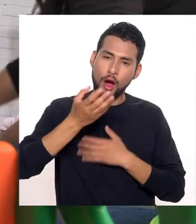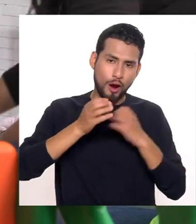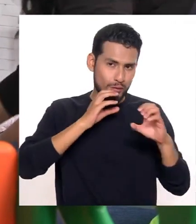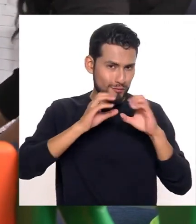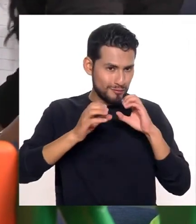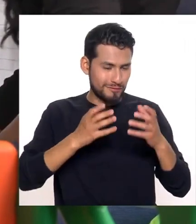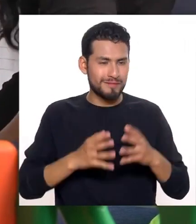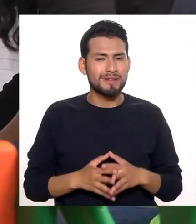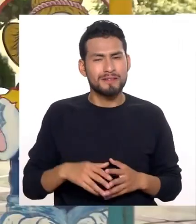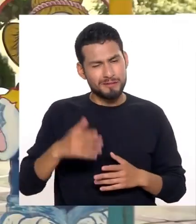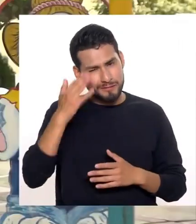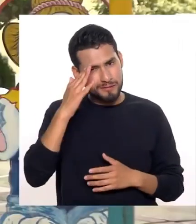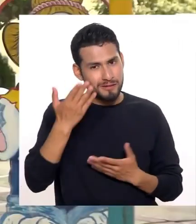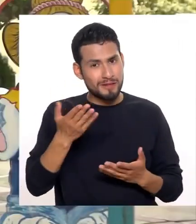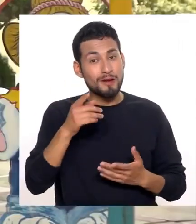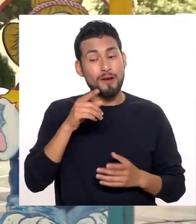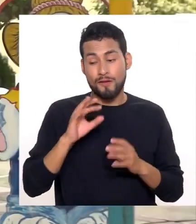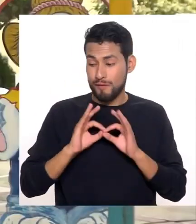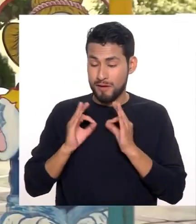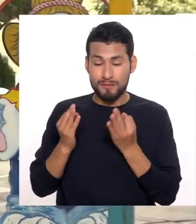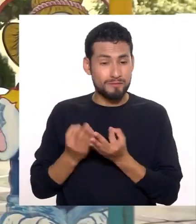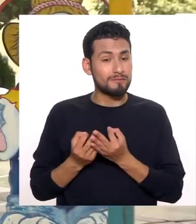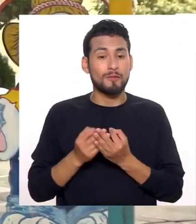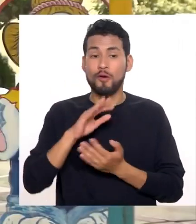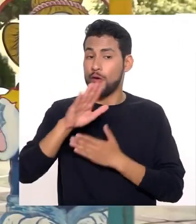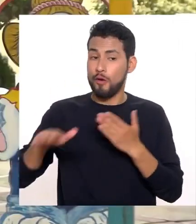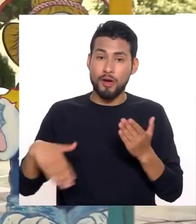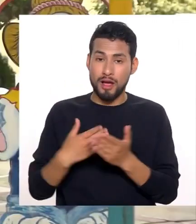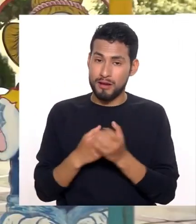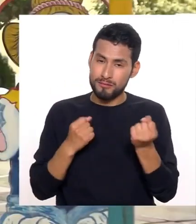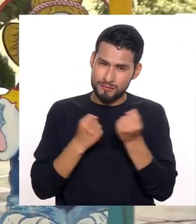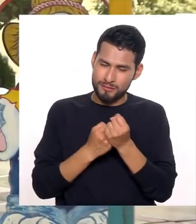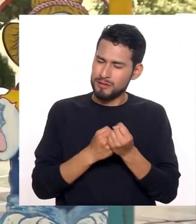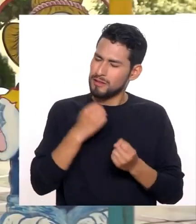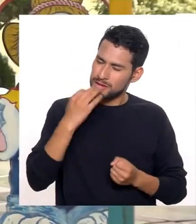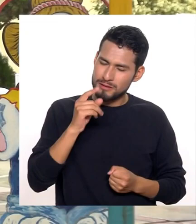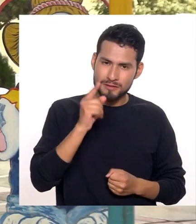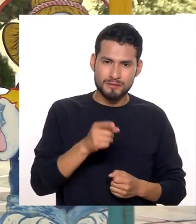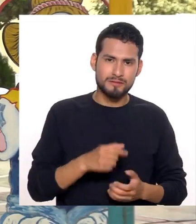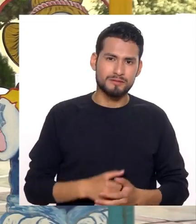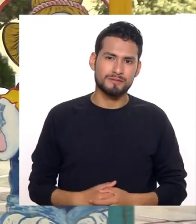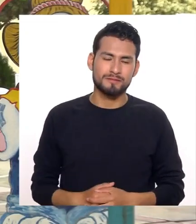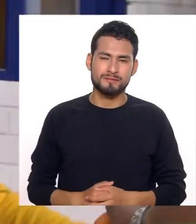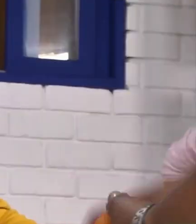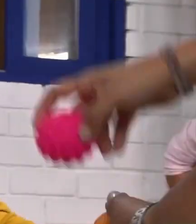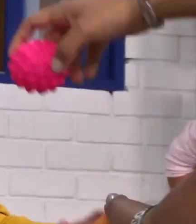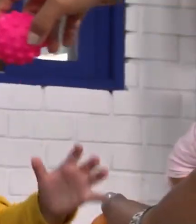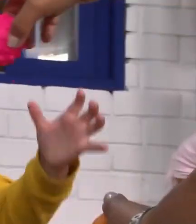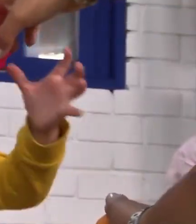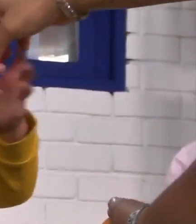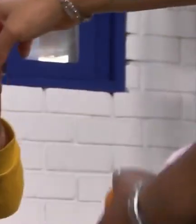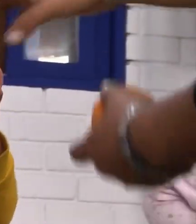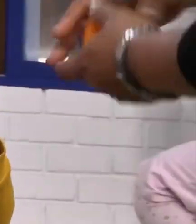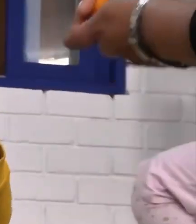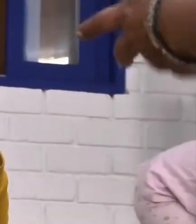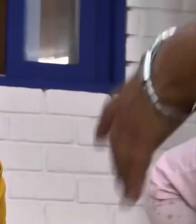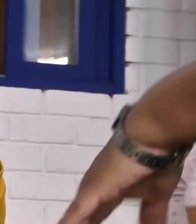y quiero que sepas de que tu familia, todos te apoyaron siempre.